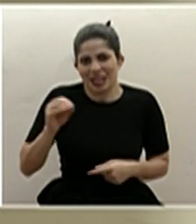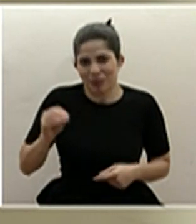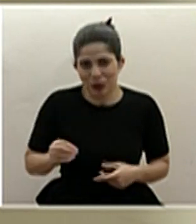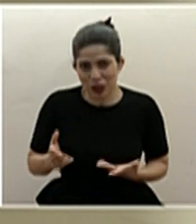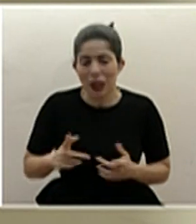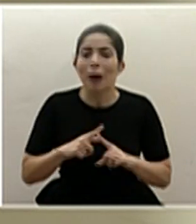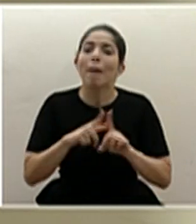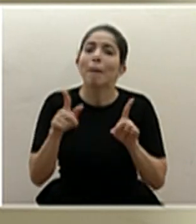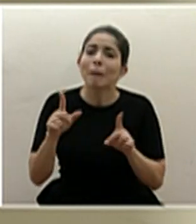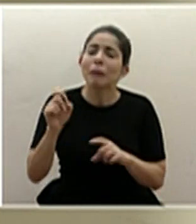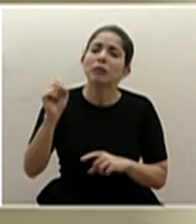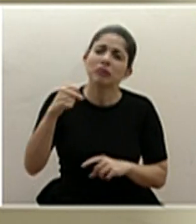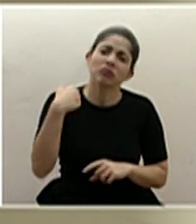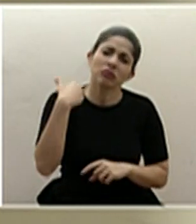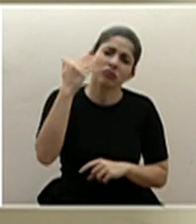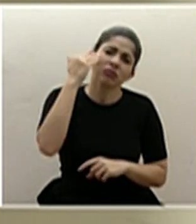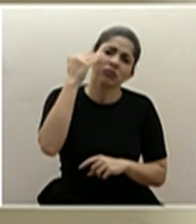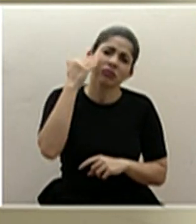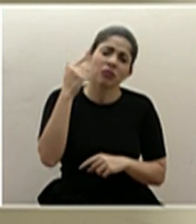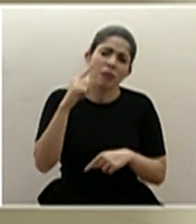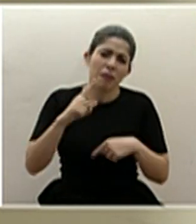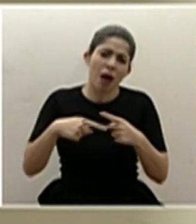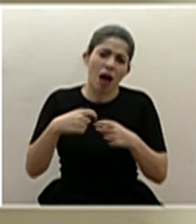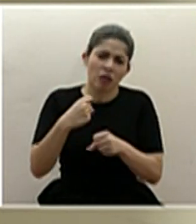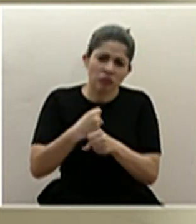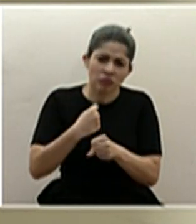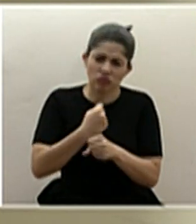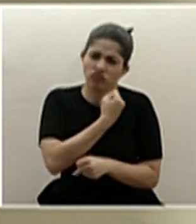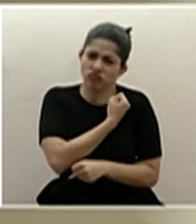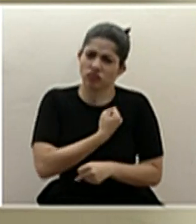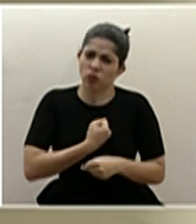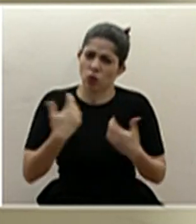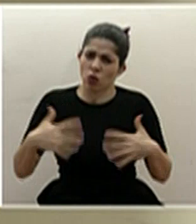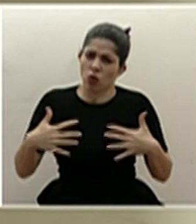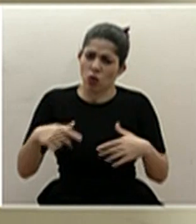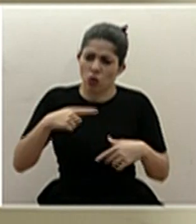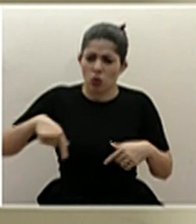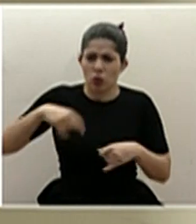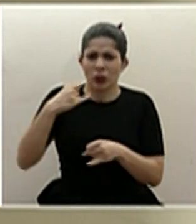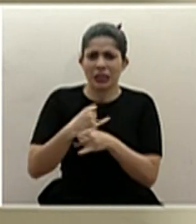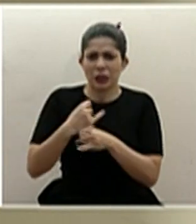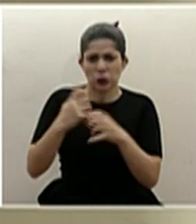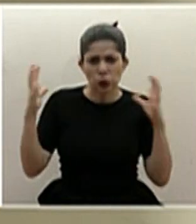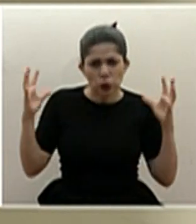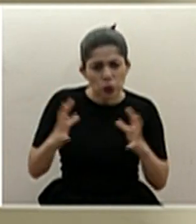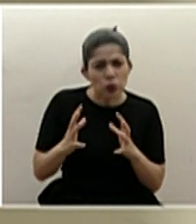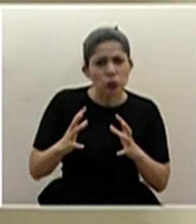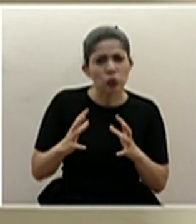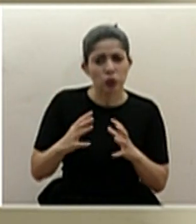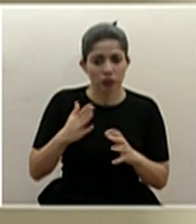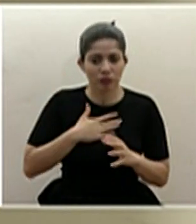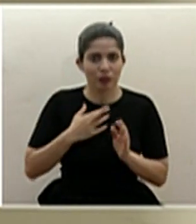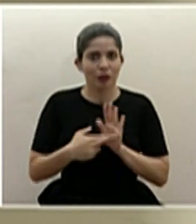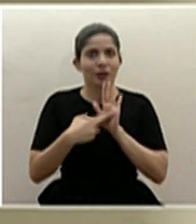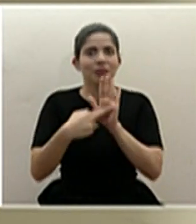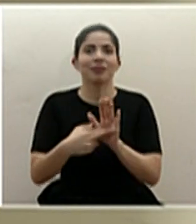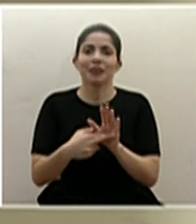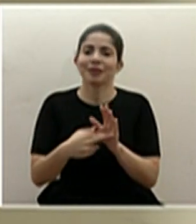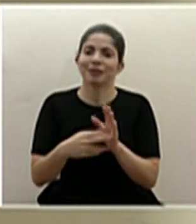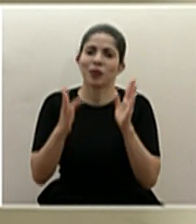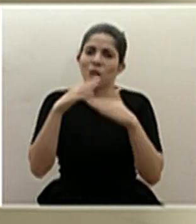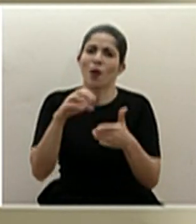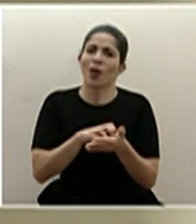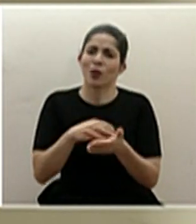sí sé que se va a hacer un trabajo de sacrificio por parte de todas las instituciones involucradas y por la que yo represento, sin duda alguna,